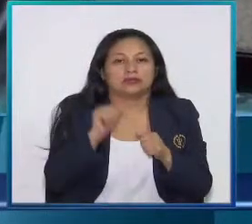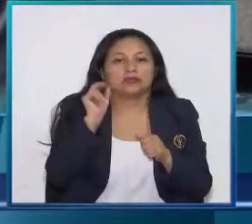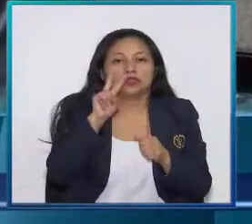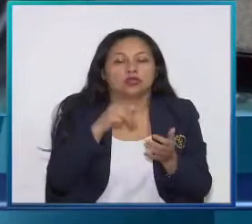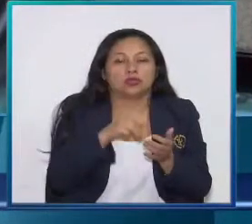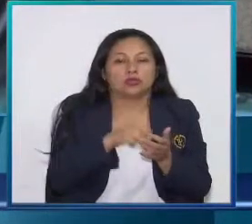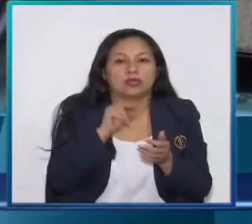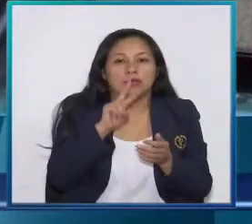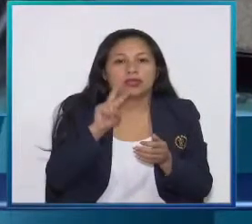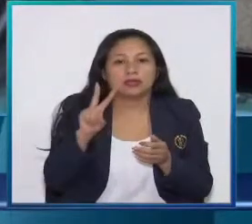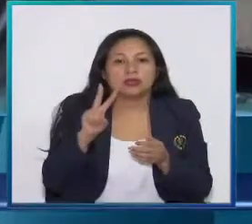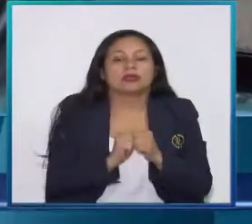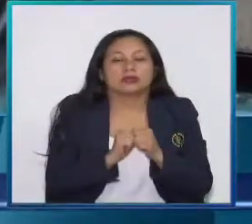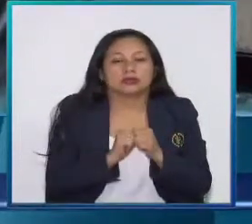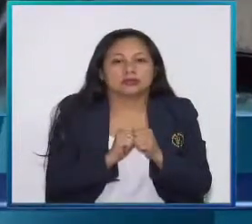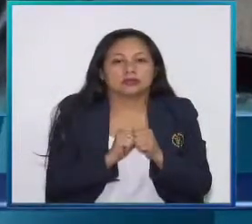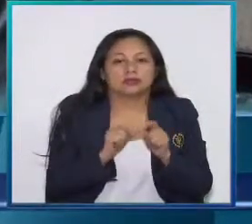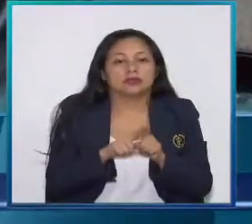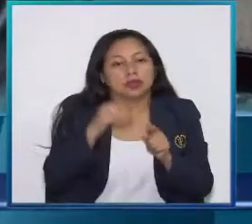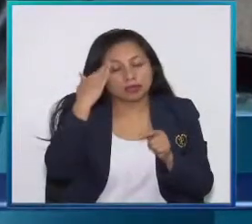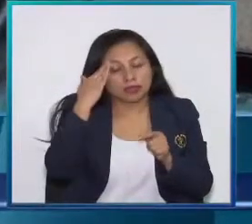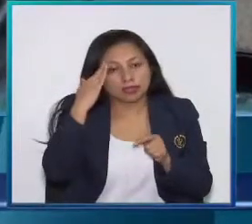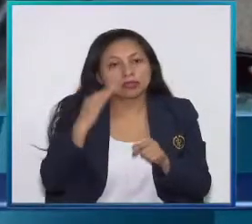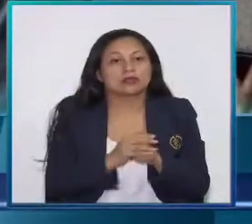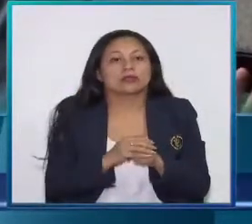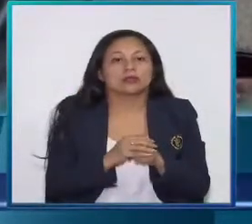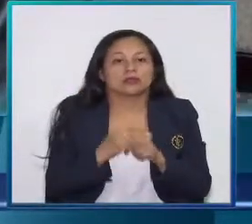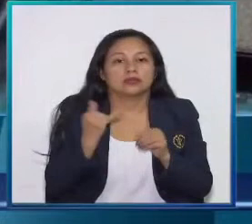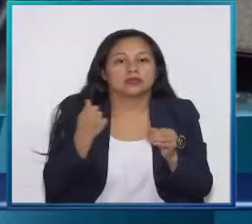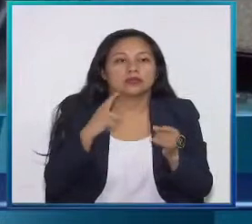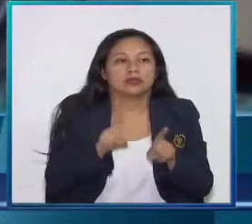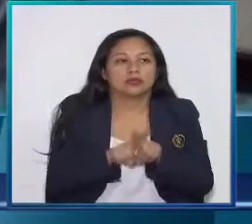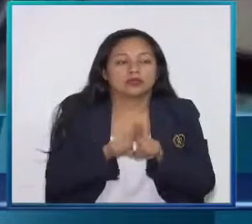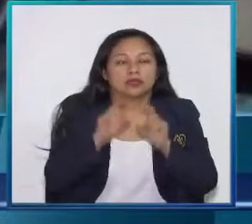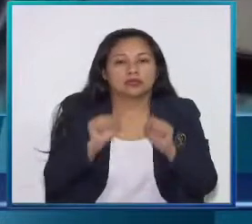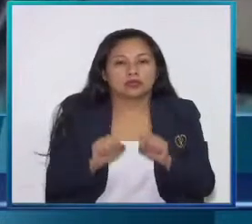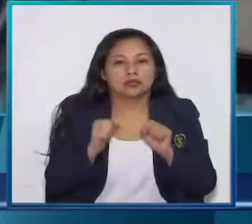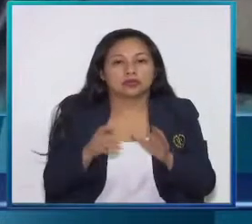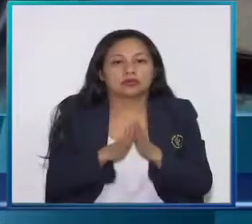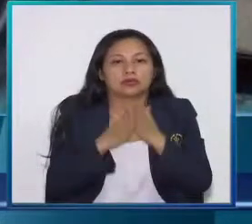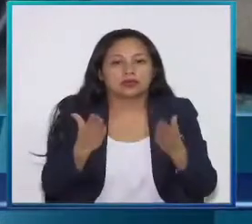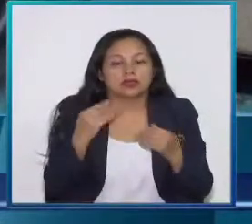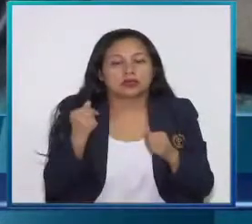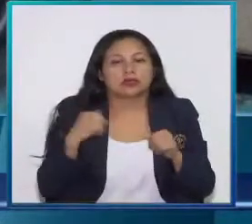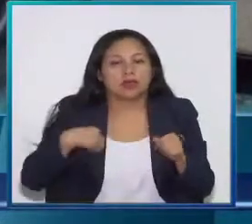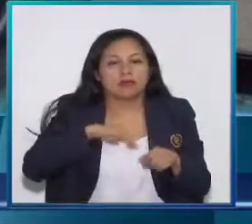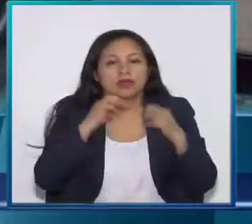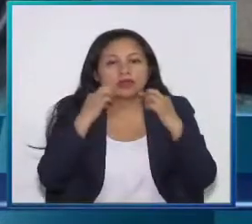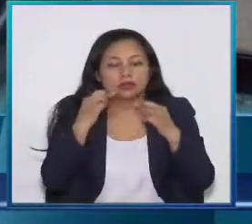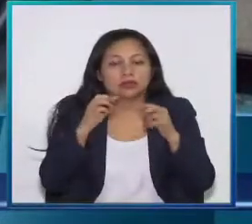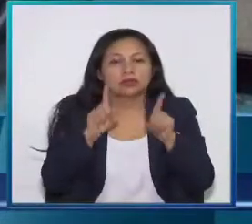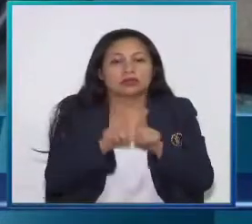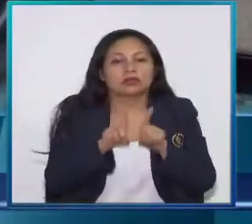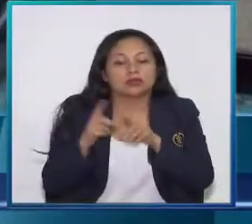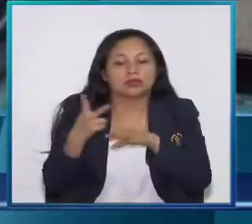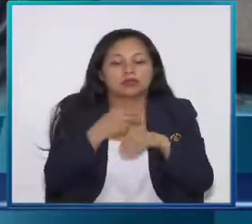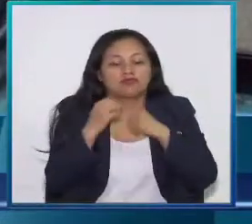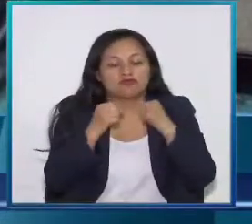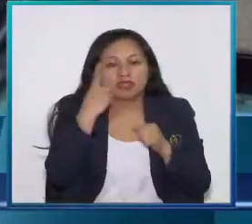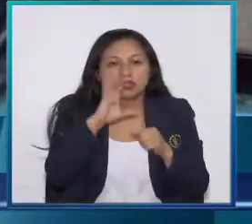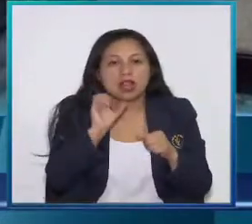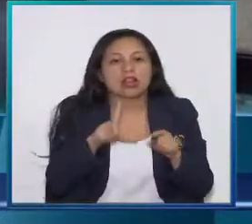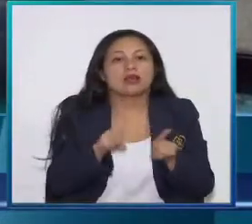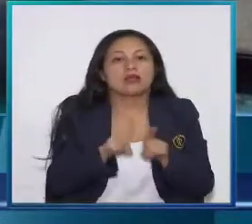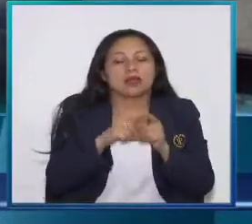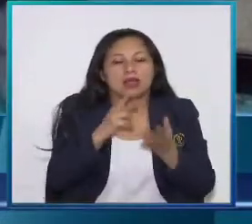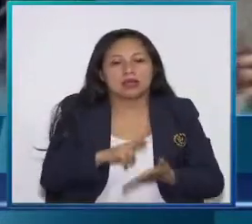2022. El Congreso de la República de Guatemala, considerando que según el precepto constitucional, el jefe del Ministerio Público será el Fiscal General